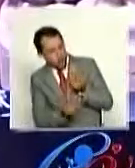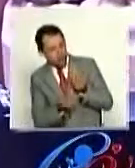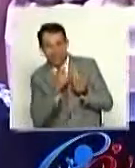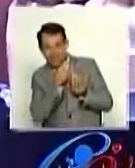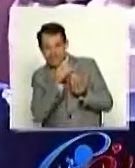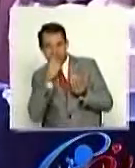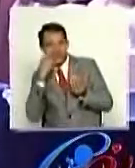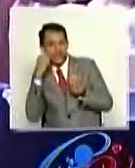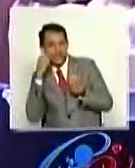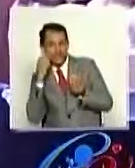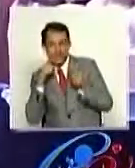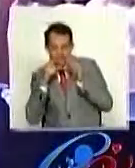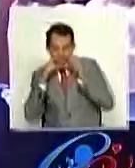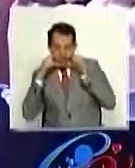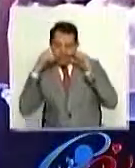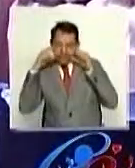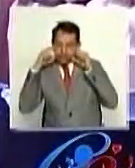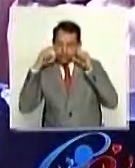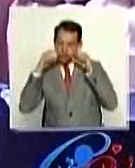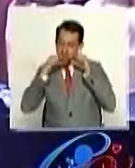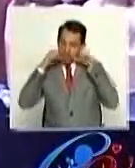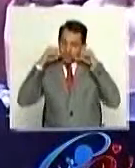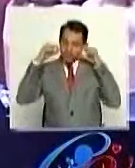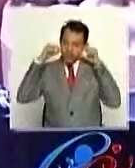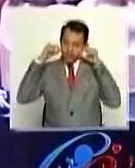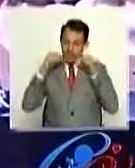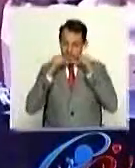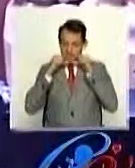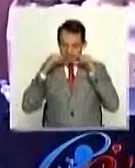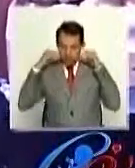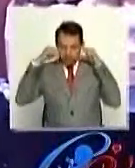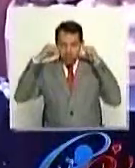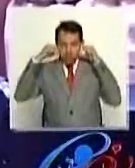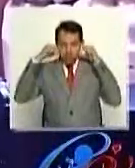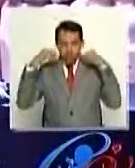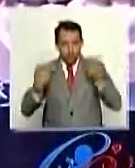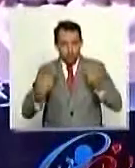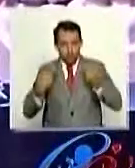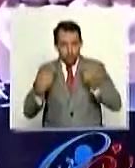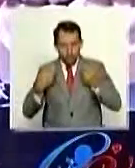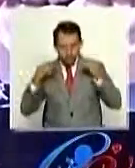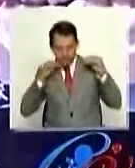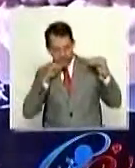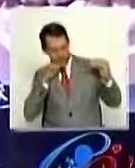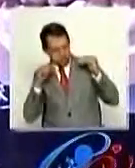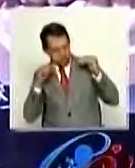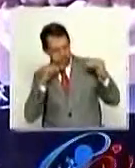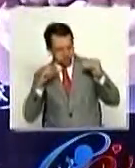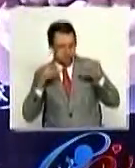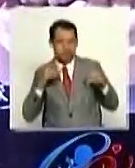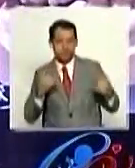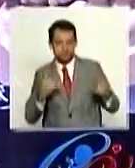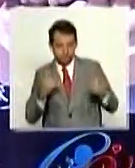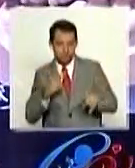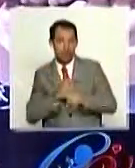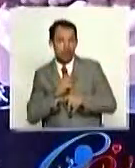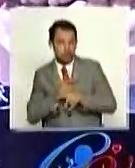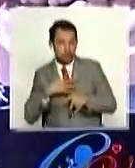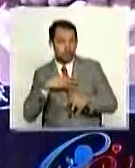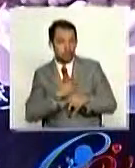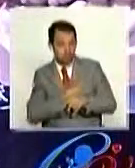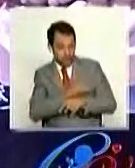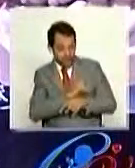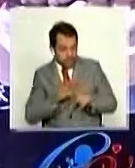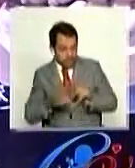paciente. Miramos los dos lados, cómo nos está quedando la parte estética. En este momento necesitábamos